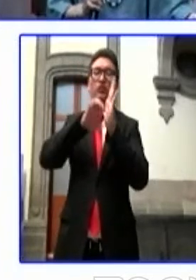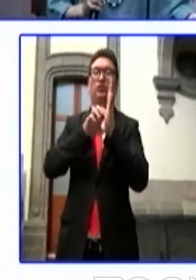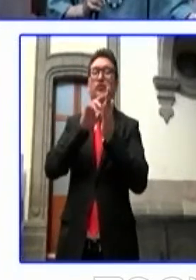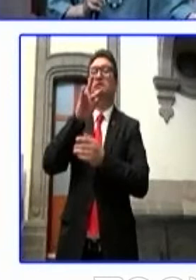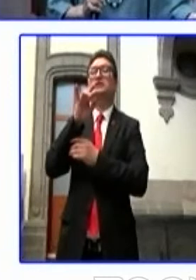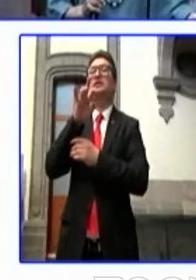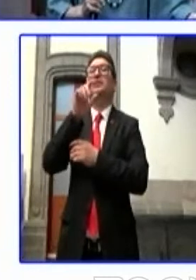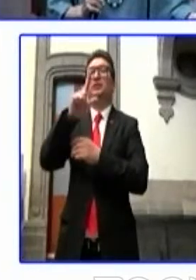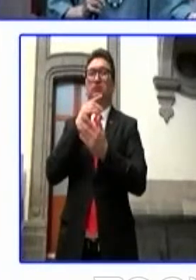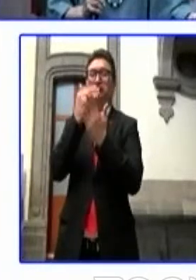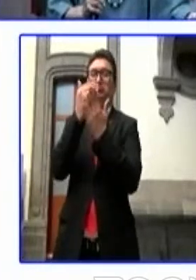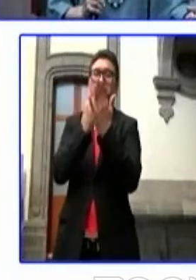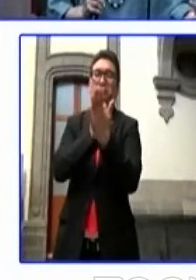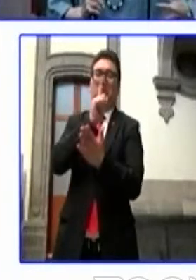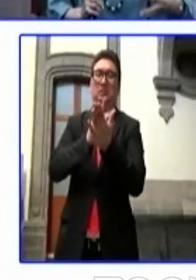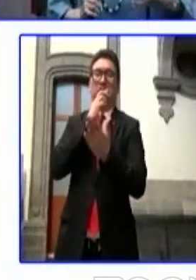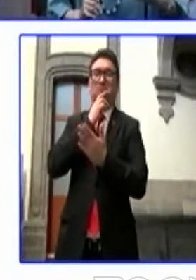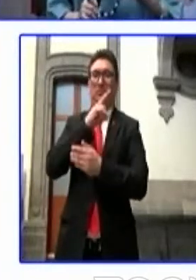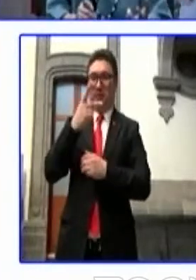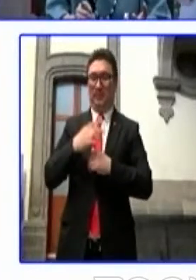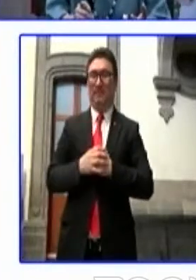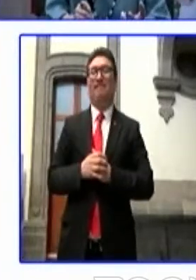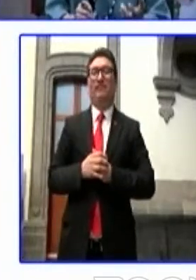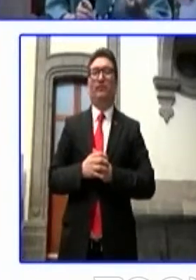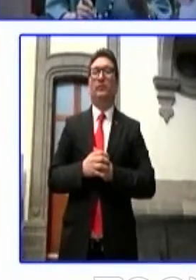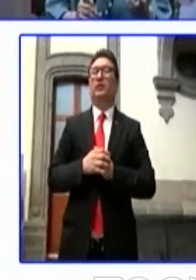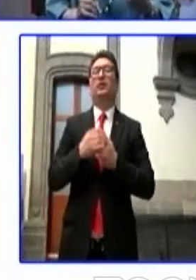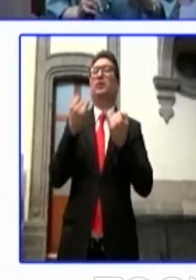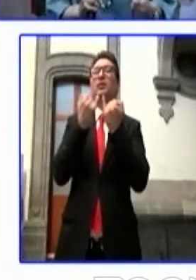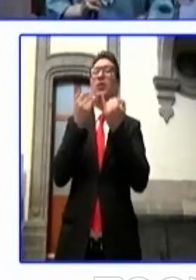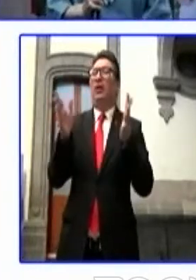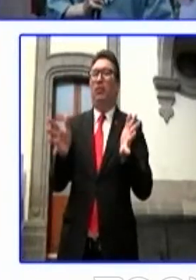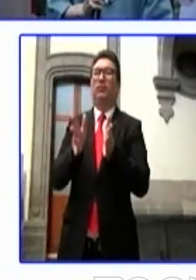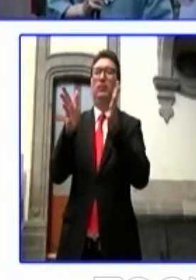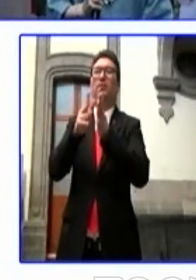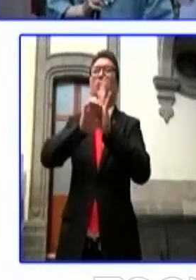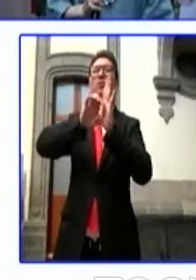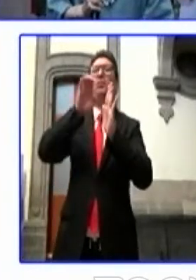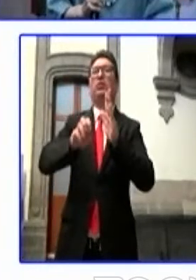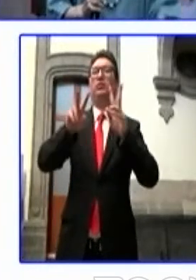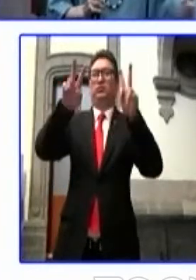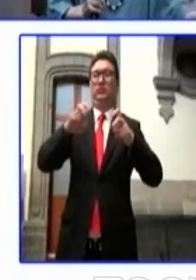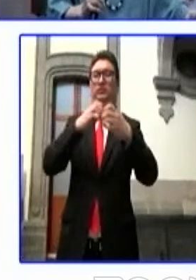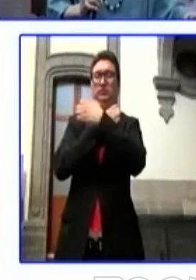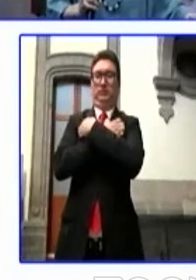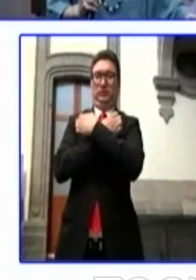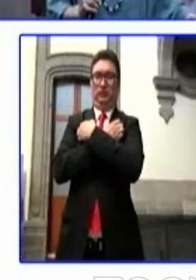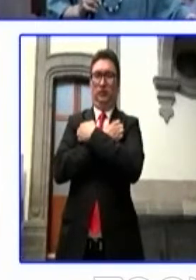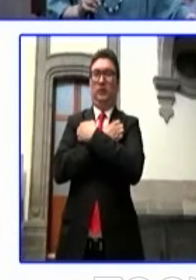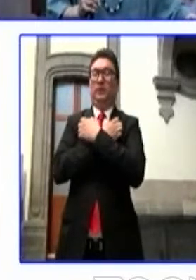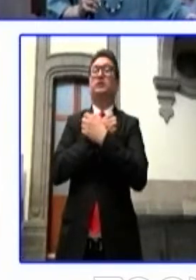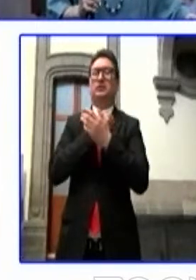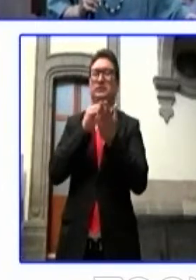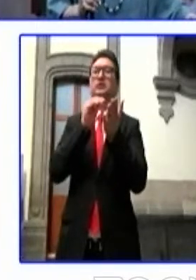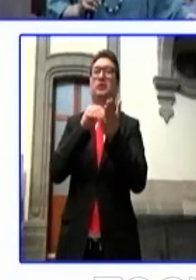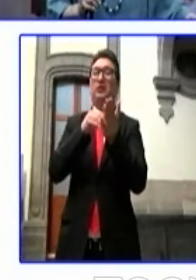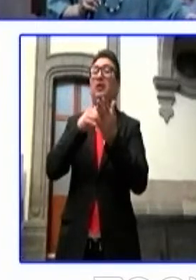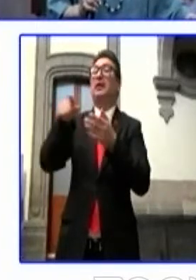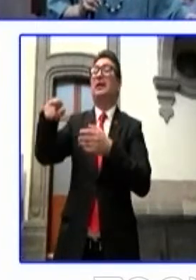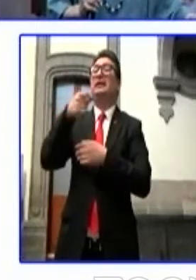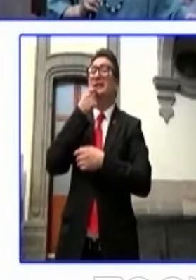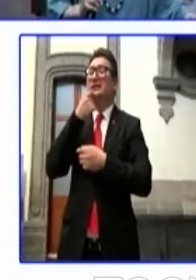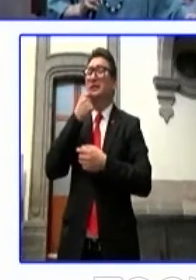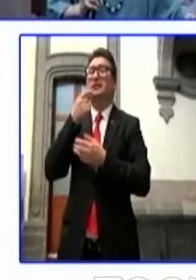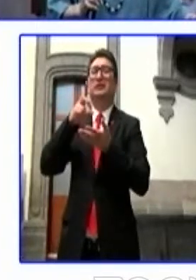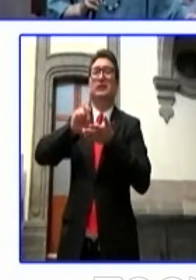y empujar, por ejemplo, en la parte de la educación. todavía seguimos mandando a los niños y niñas